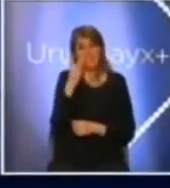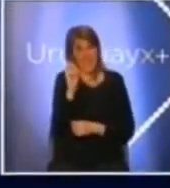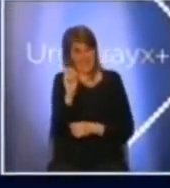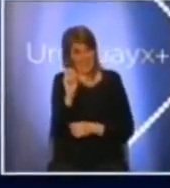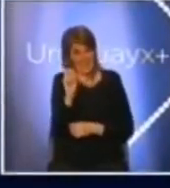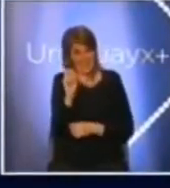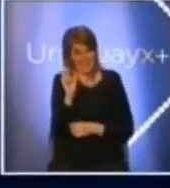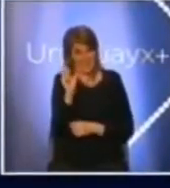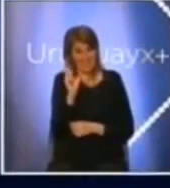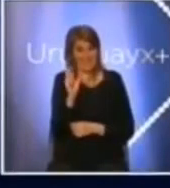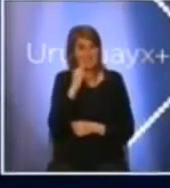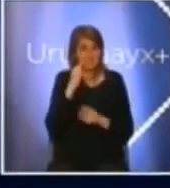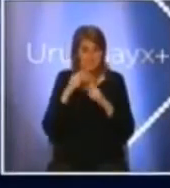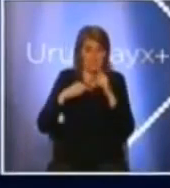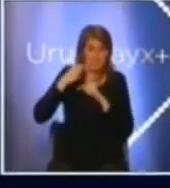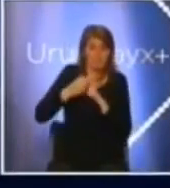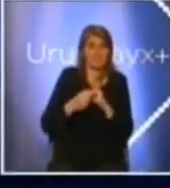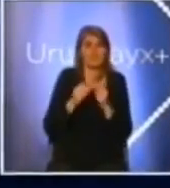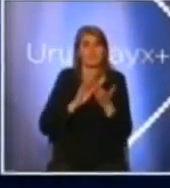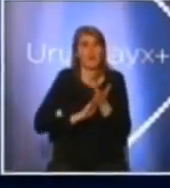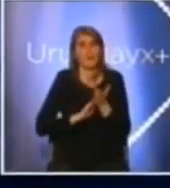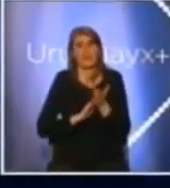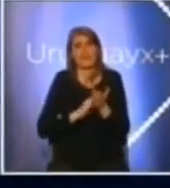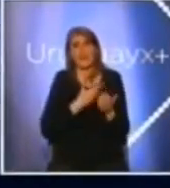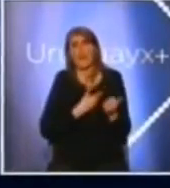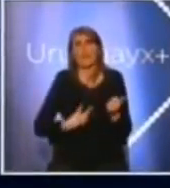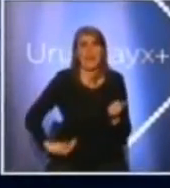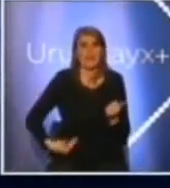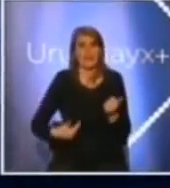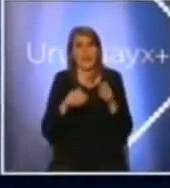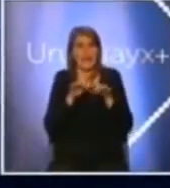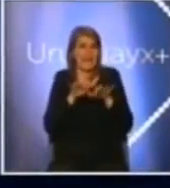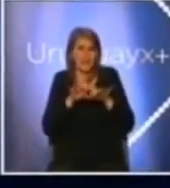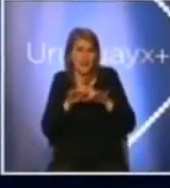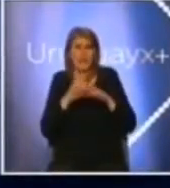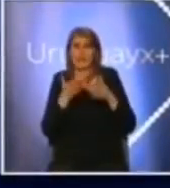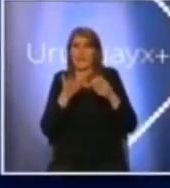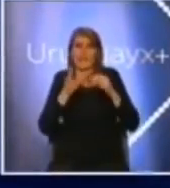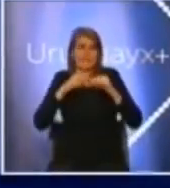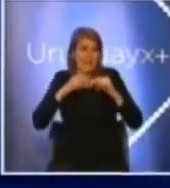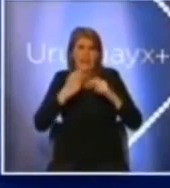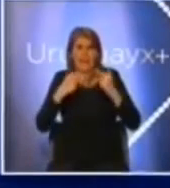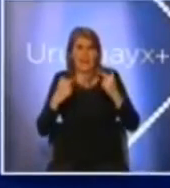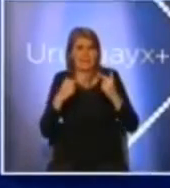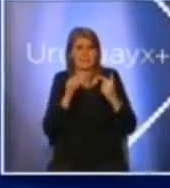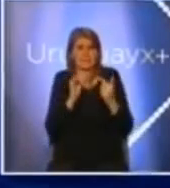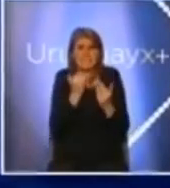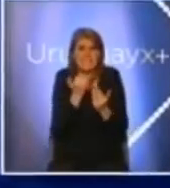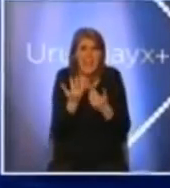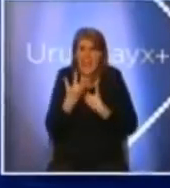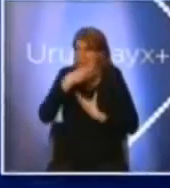el concepto gobierno electrónico no va a tener sentido. Lo electrónico va a estar